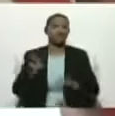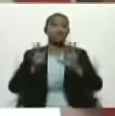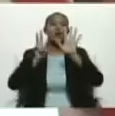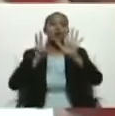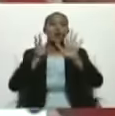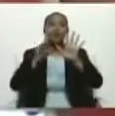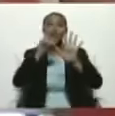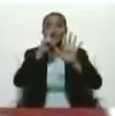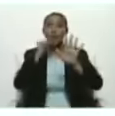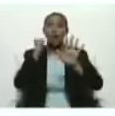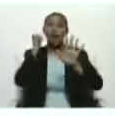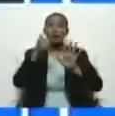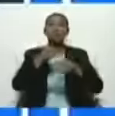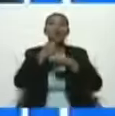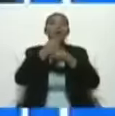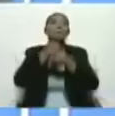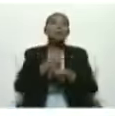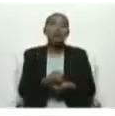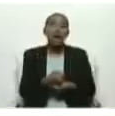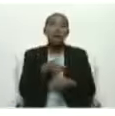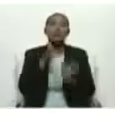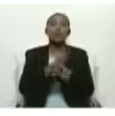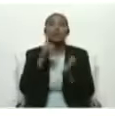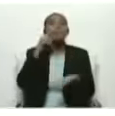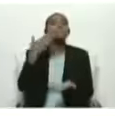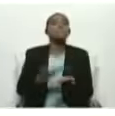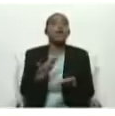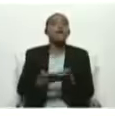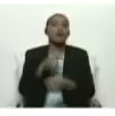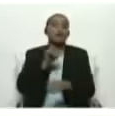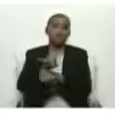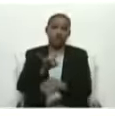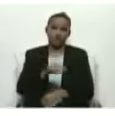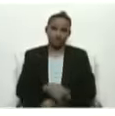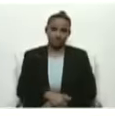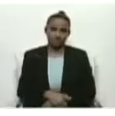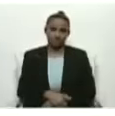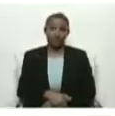ocho años esperando tus pruebas del fraude.